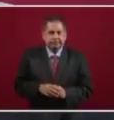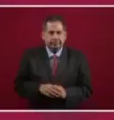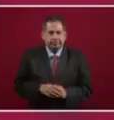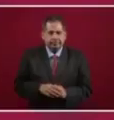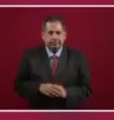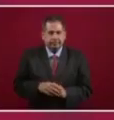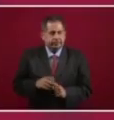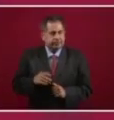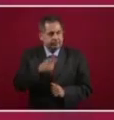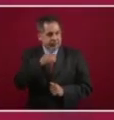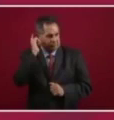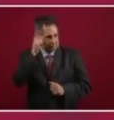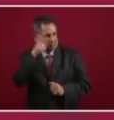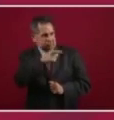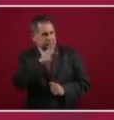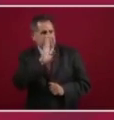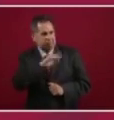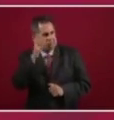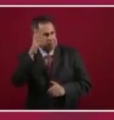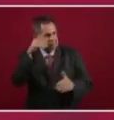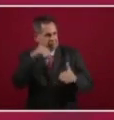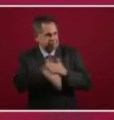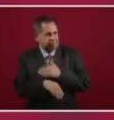le deseo mal a nadie.